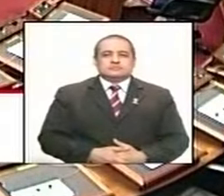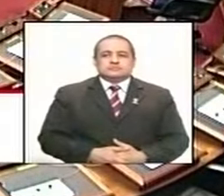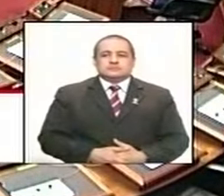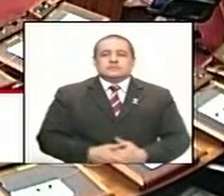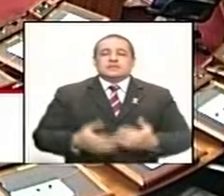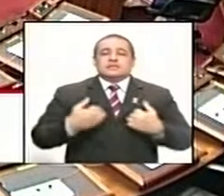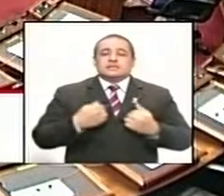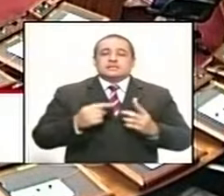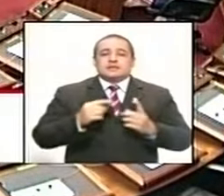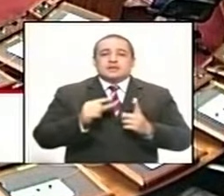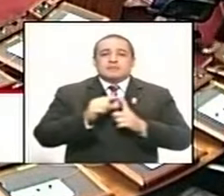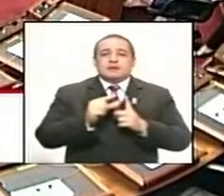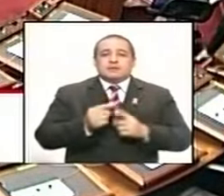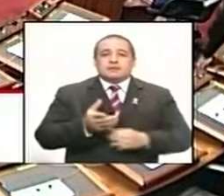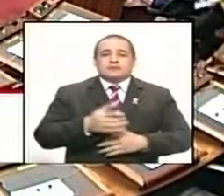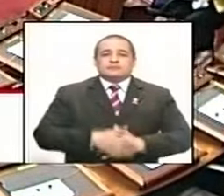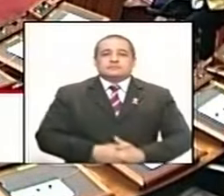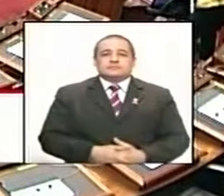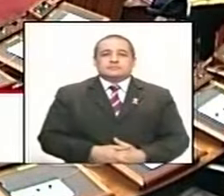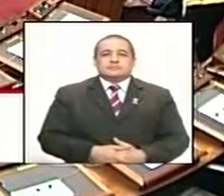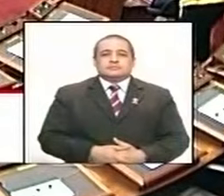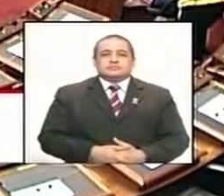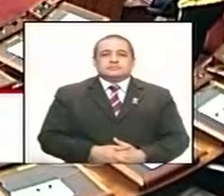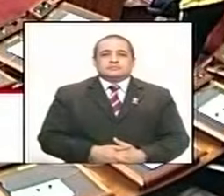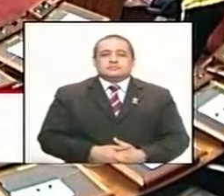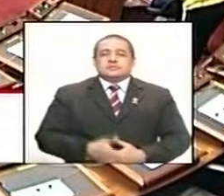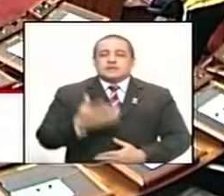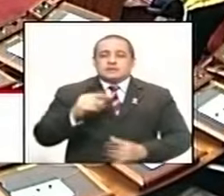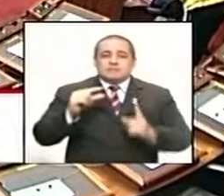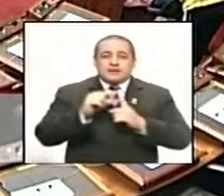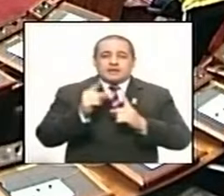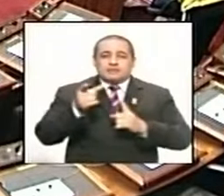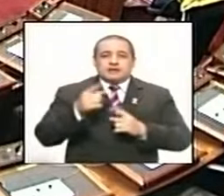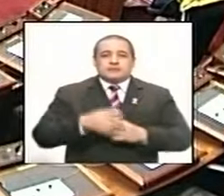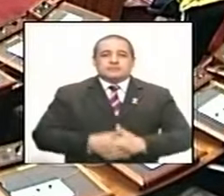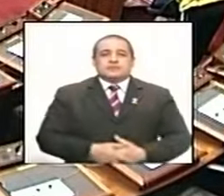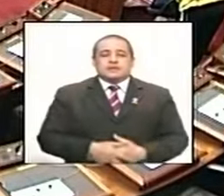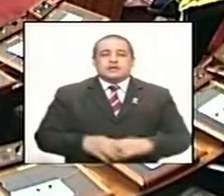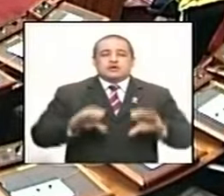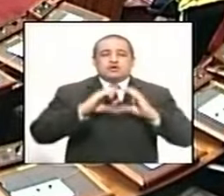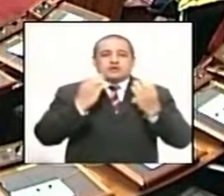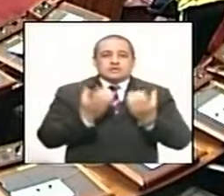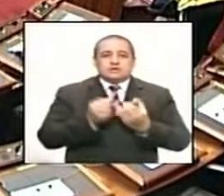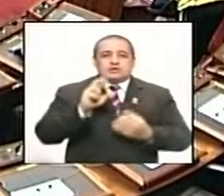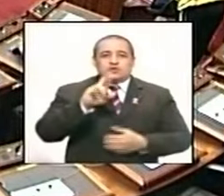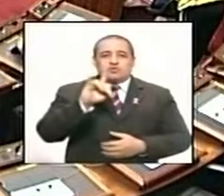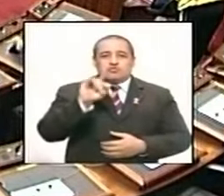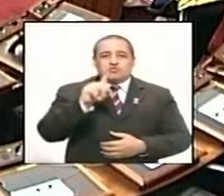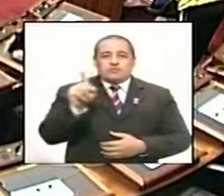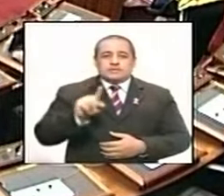Tiene la palabra, presidenta. Tiene la palabra el congresista Ruiz.